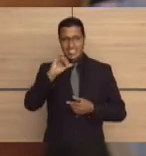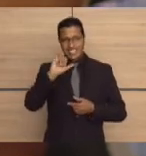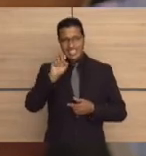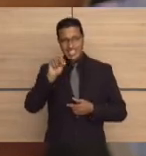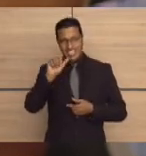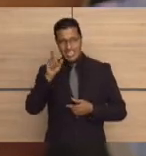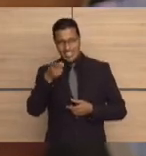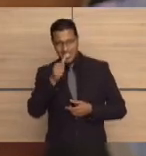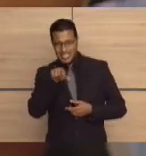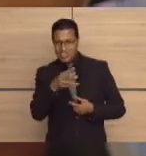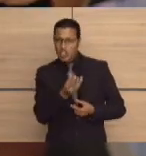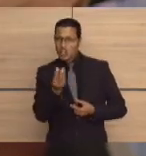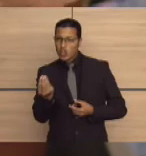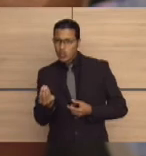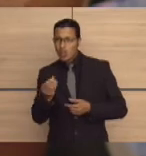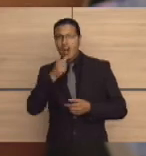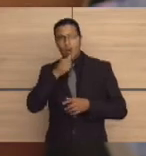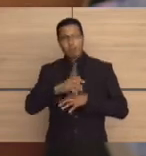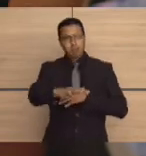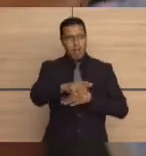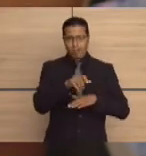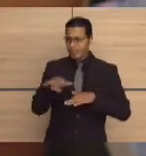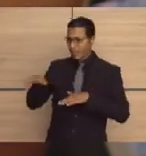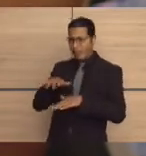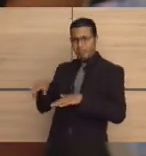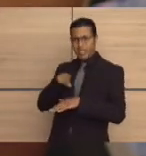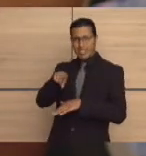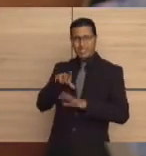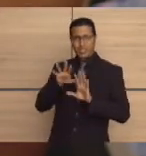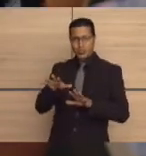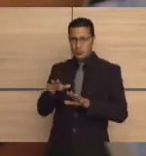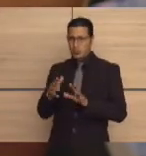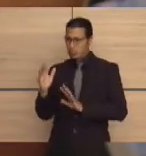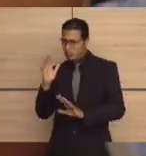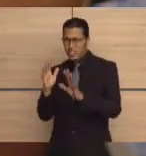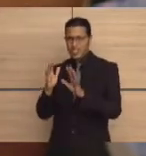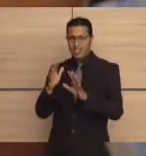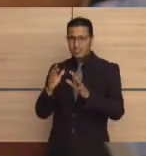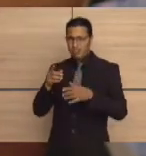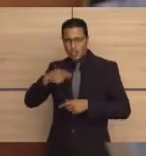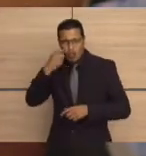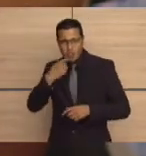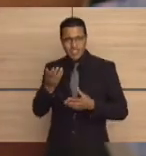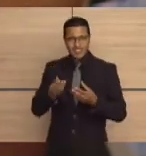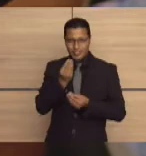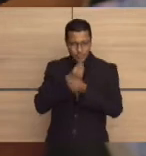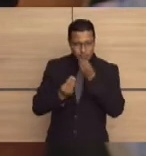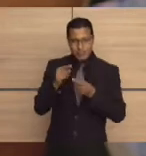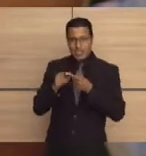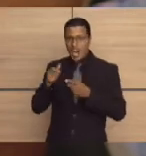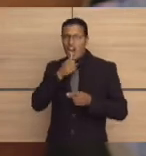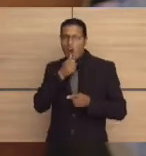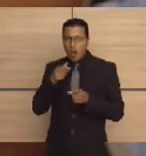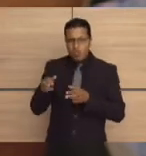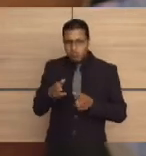de la Mojana, la región de las aguas, que es todo un mundo con sus mitologías, con sus leyendas, con su ingeniería